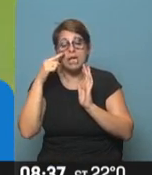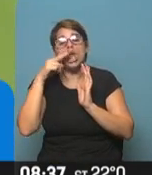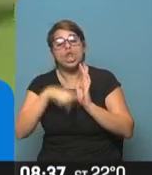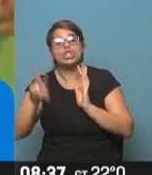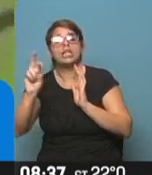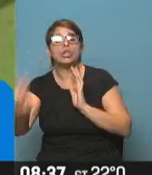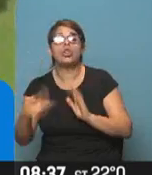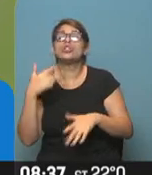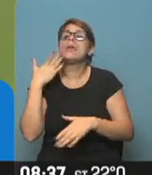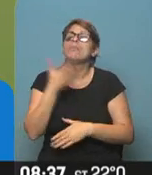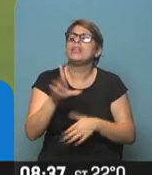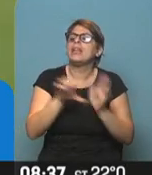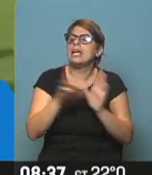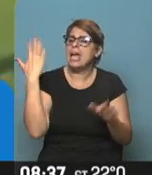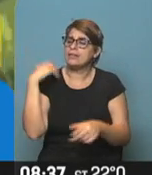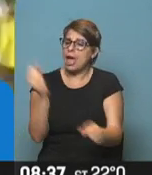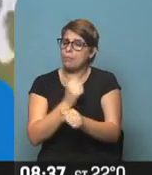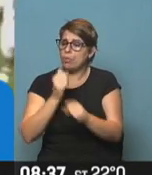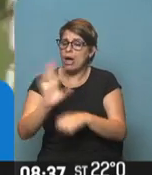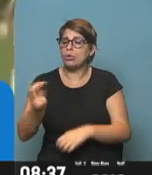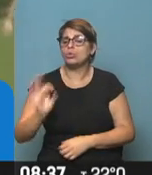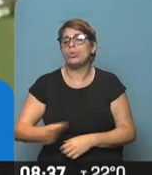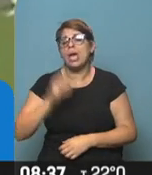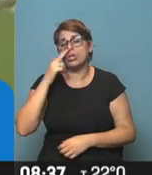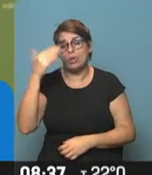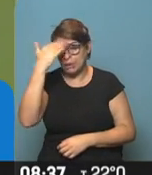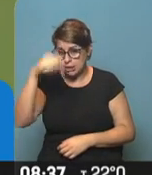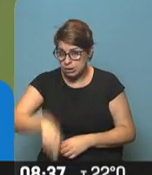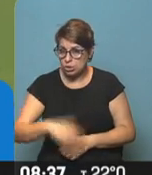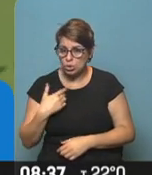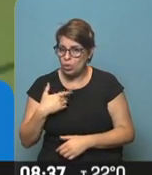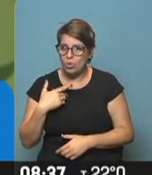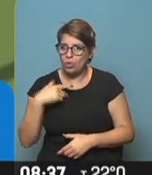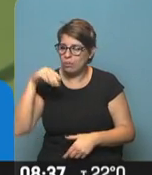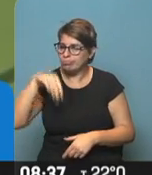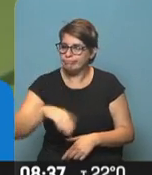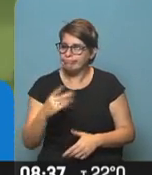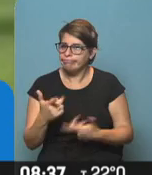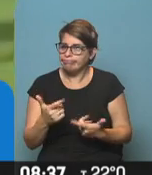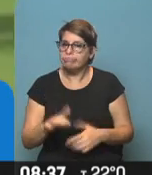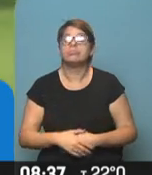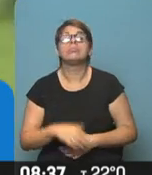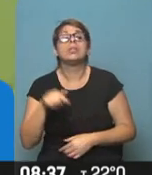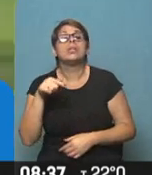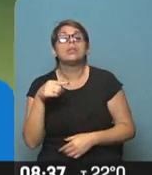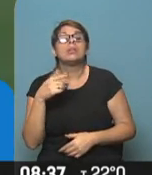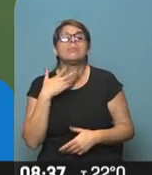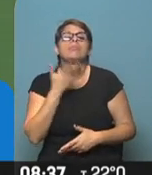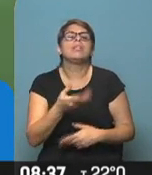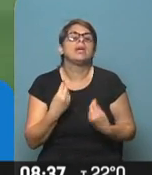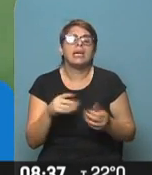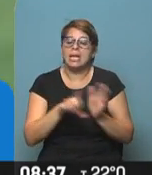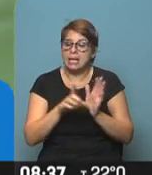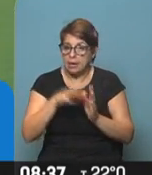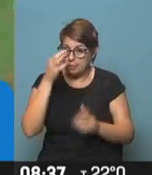que exige es una ley que fue sancionada en octubre de 2015 pero que hoy en día no está puesta en funcionamiento que exige el